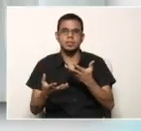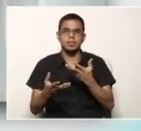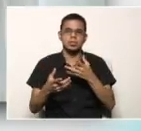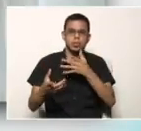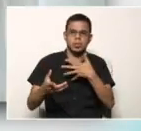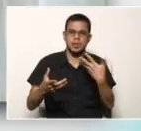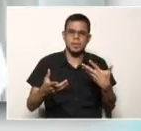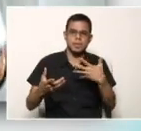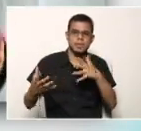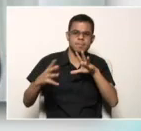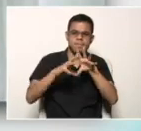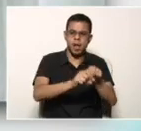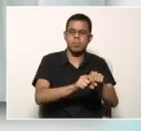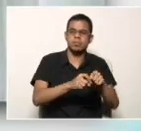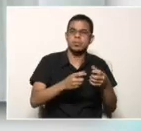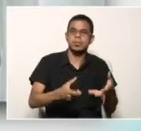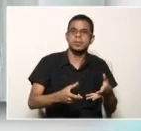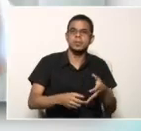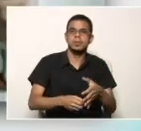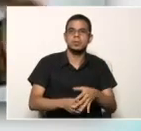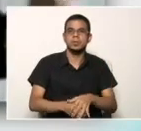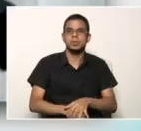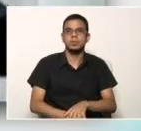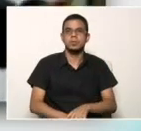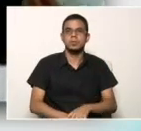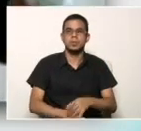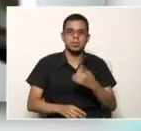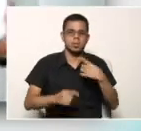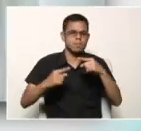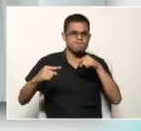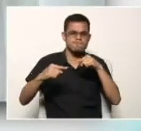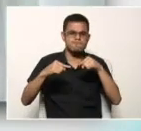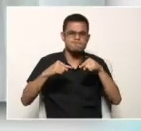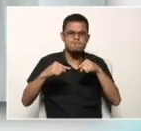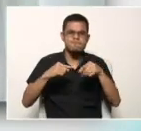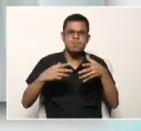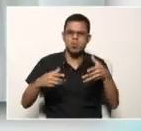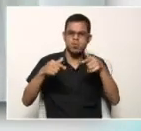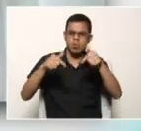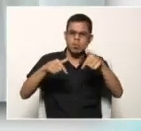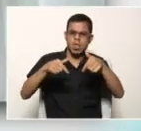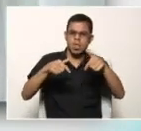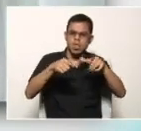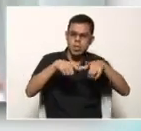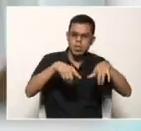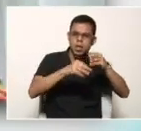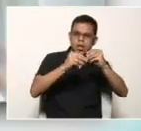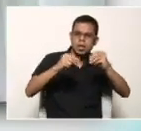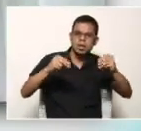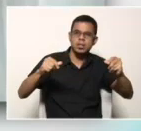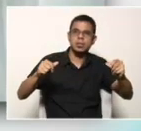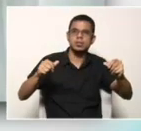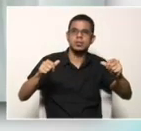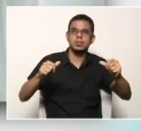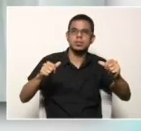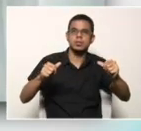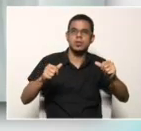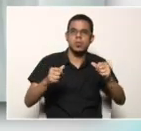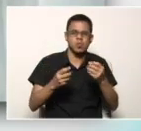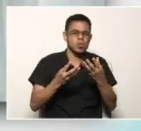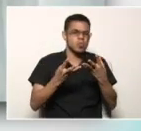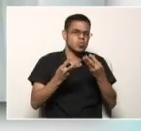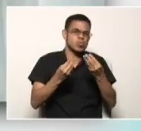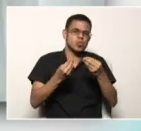consolidar lo que ya tenían perdido, el control de su poder sobre nuestra América. Fue a costa de muchas